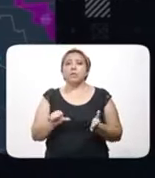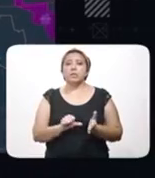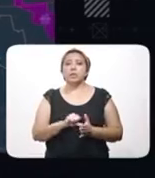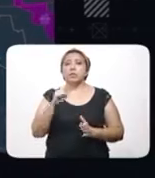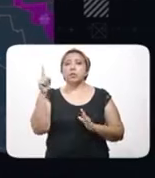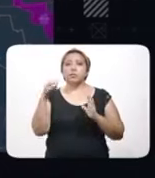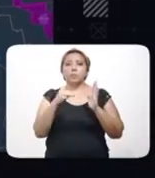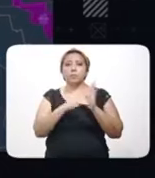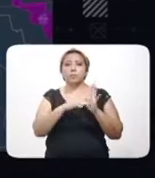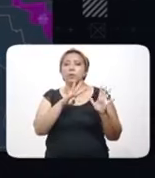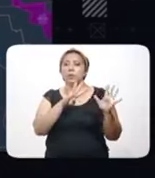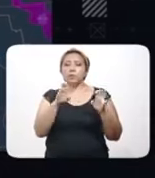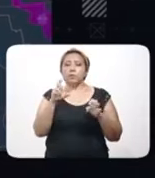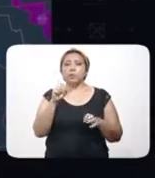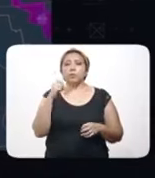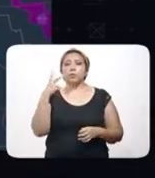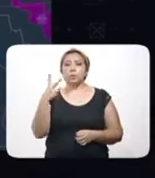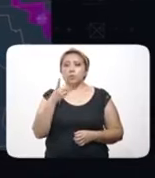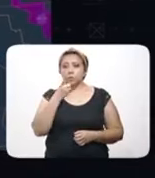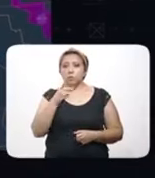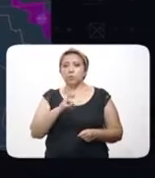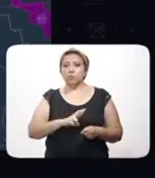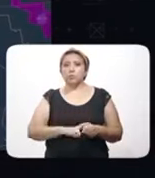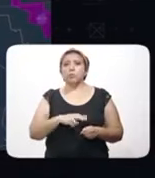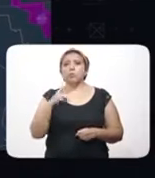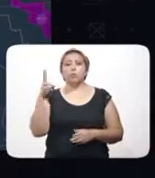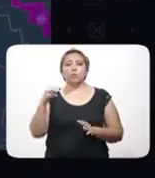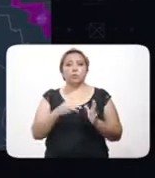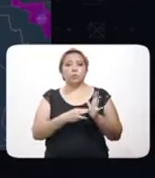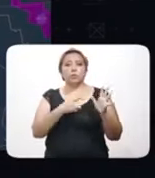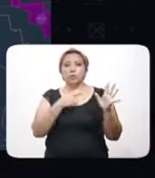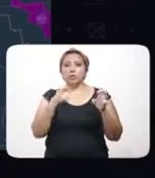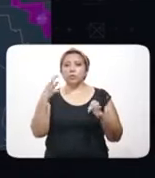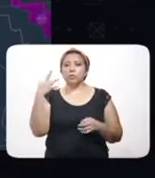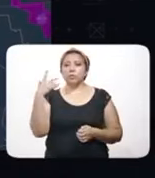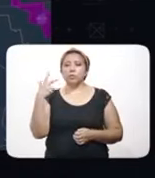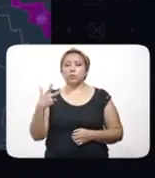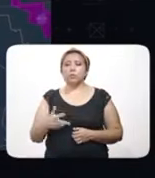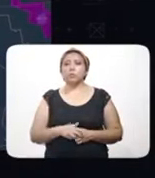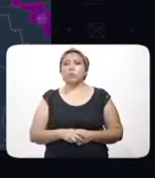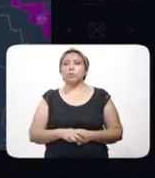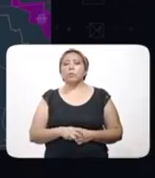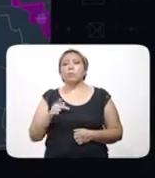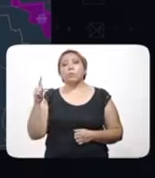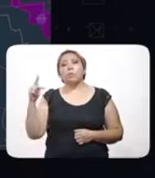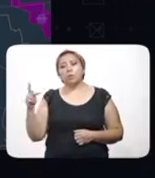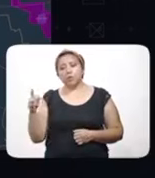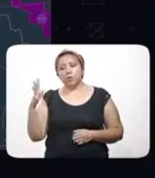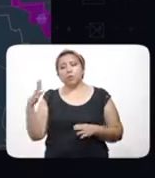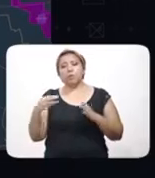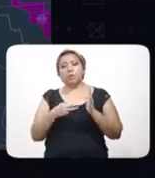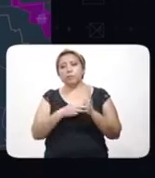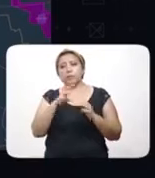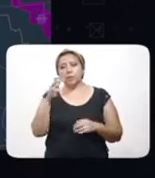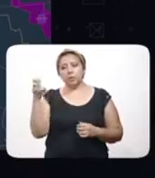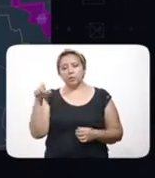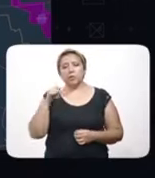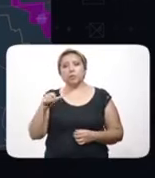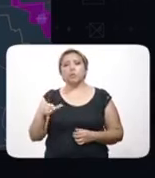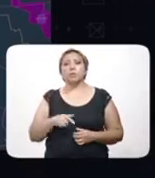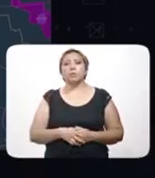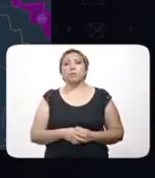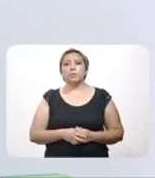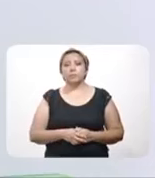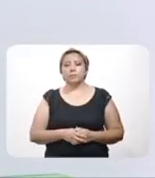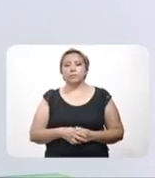centro 1.922, en la zona sur 2.758, en la zona poniente